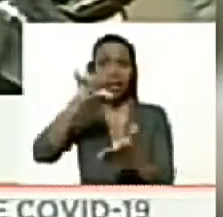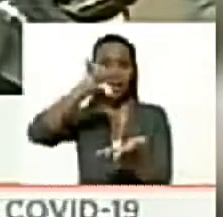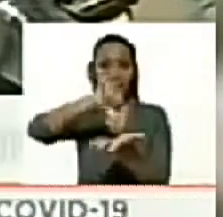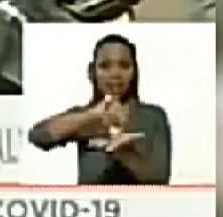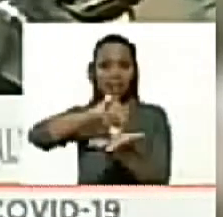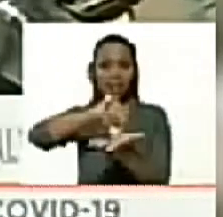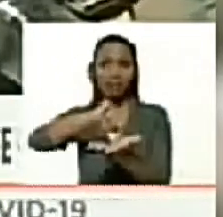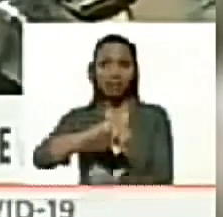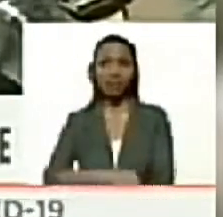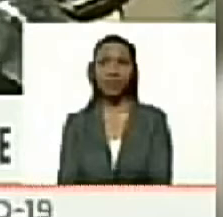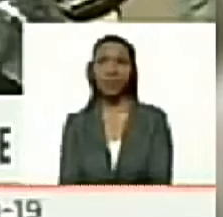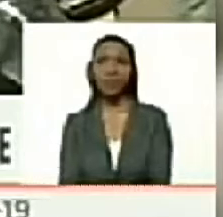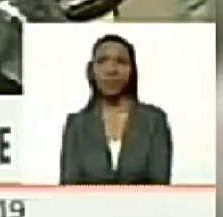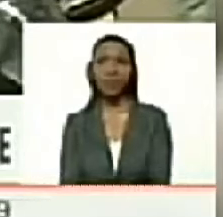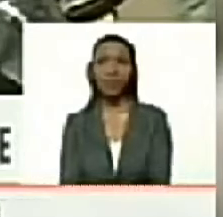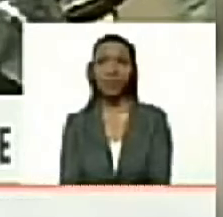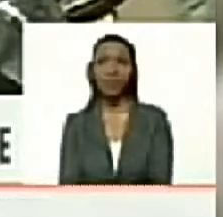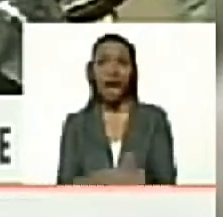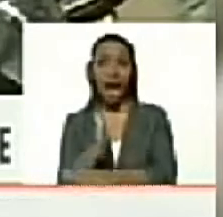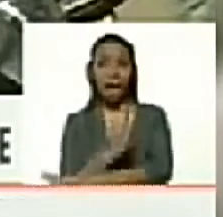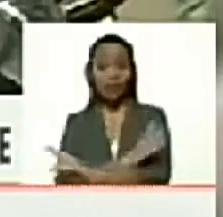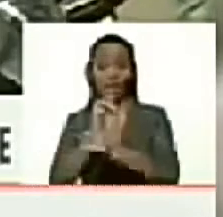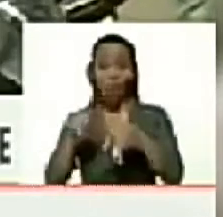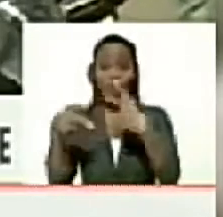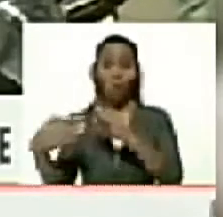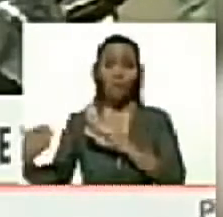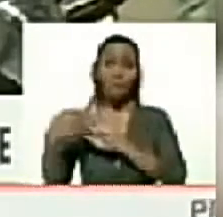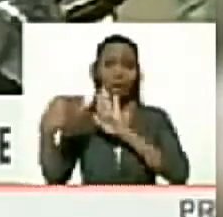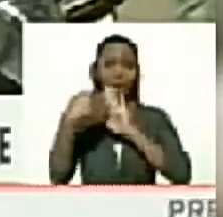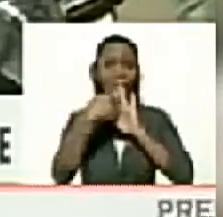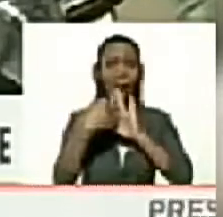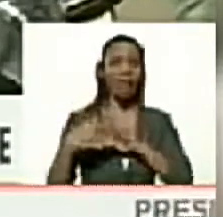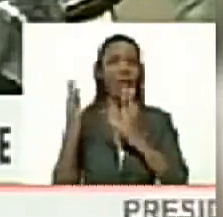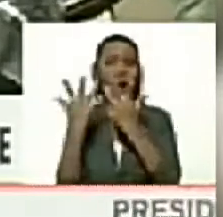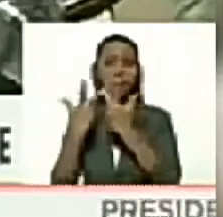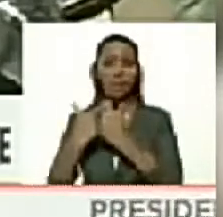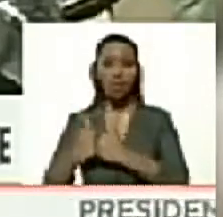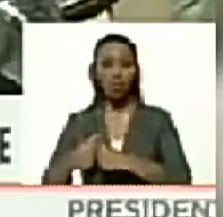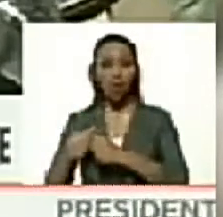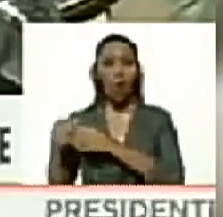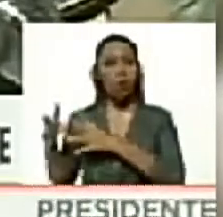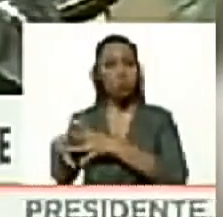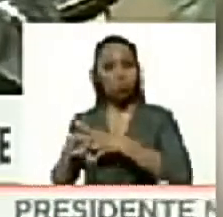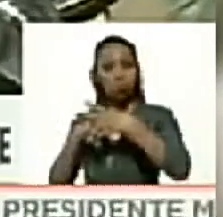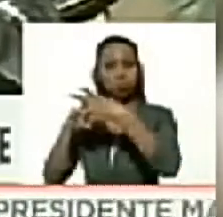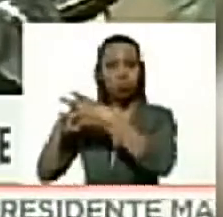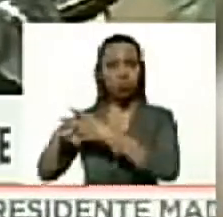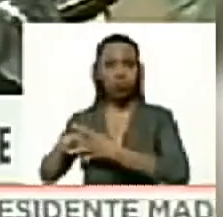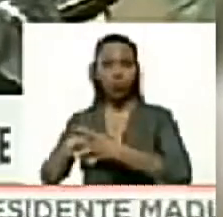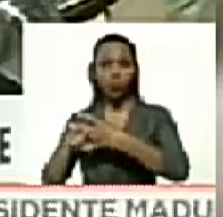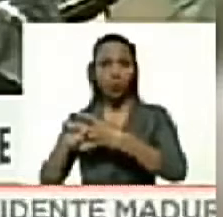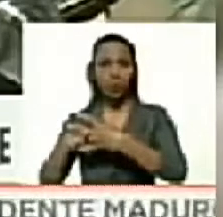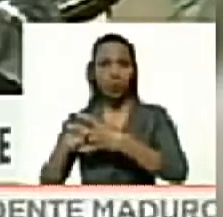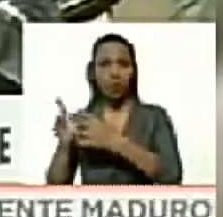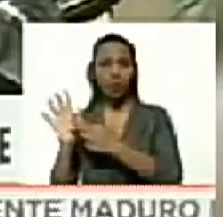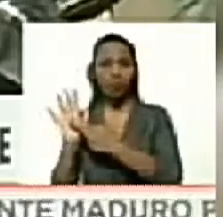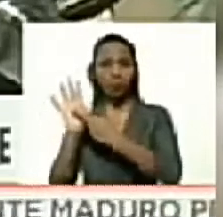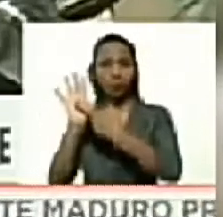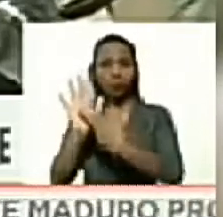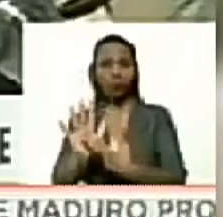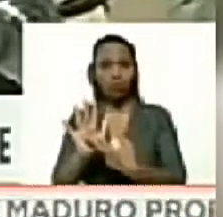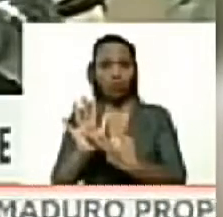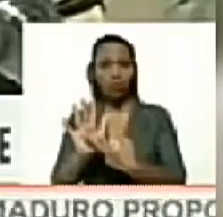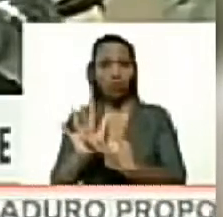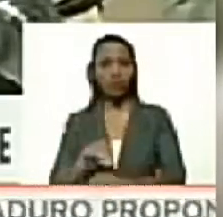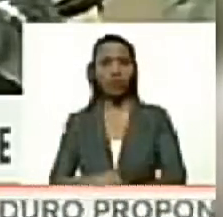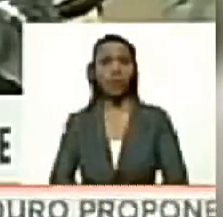que uno hablaba que eso debería pasar y la gente se alarmaba y que las muertes, que bueno, en Venezuela están dando poco a poco, si es por